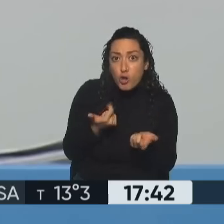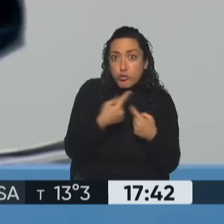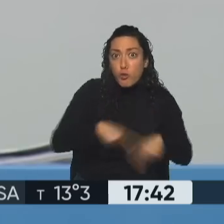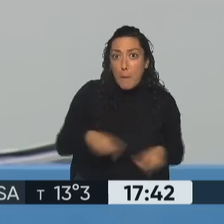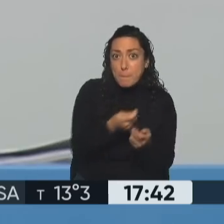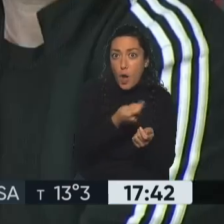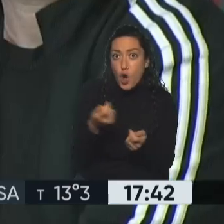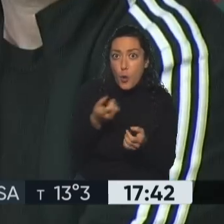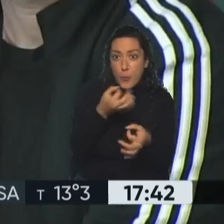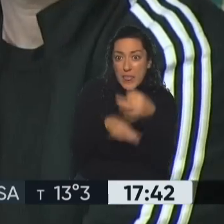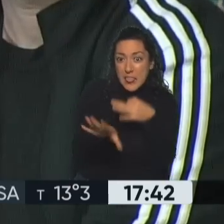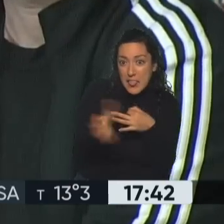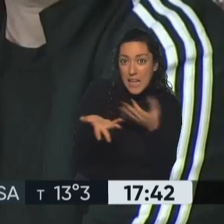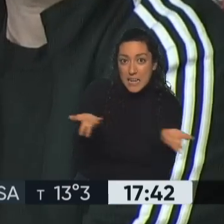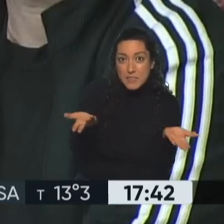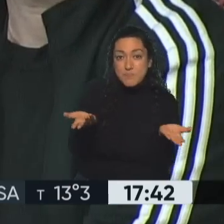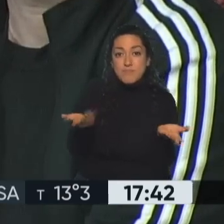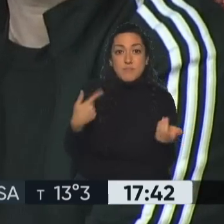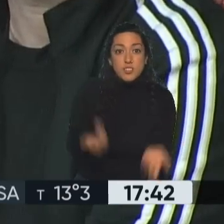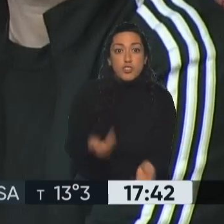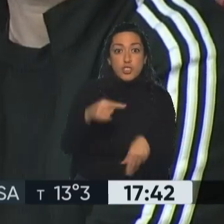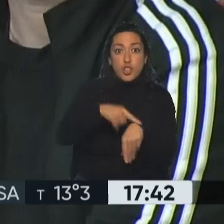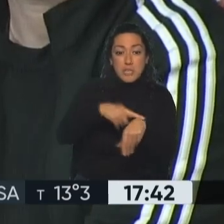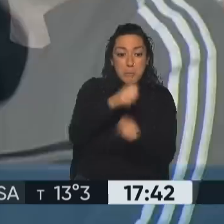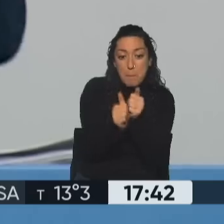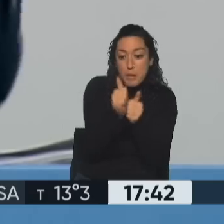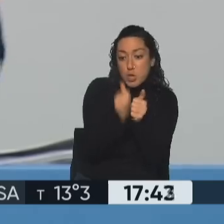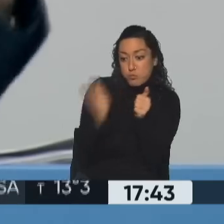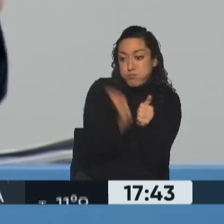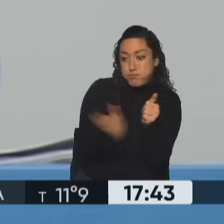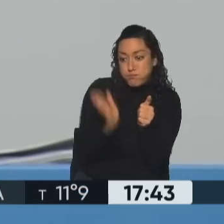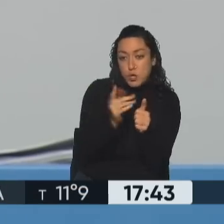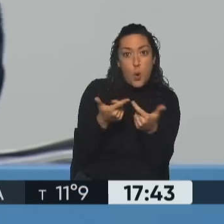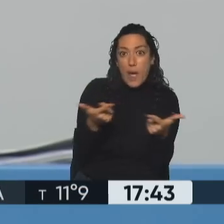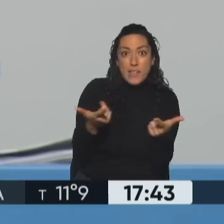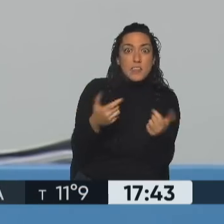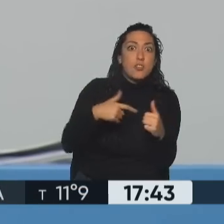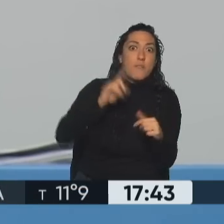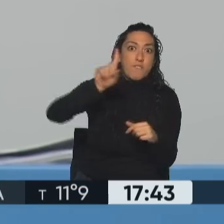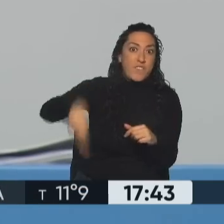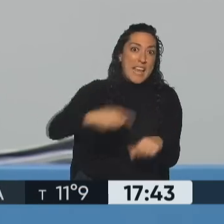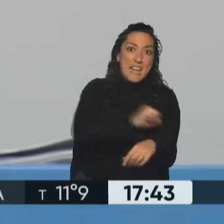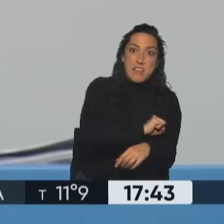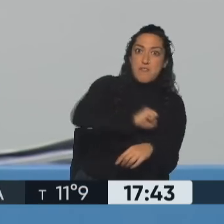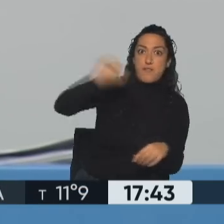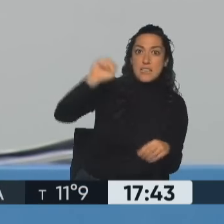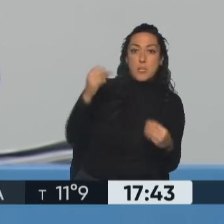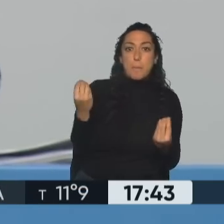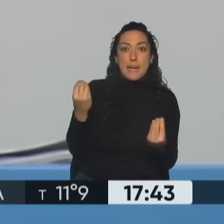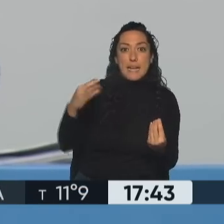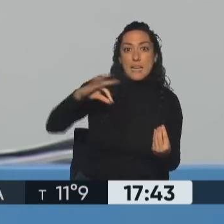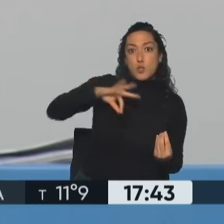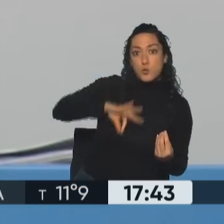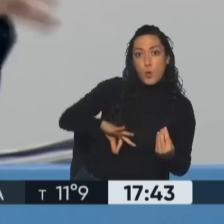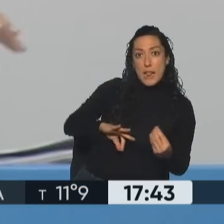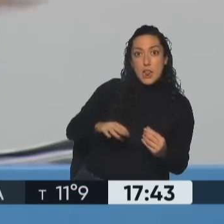tensión que demandan cosas y yo no tengo tiempo de producirlas, ¡pum!, se viene la inflación. O sea, cortar los sueldos para que tengan poca plata,